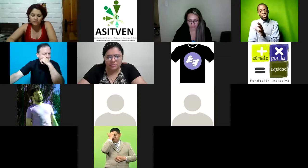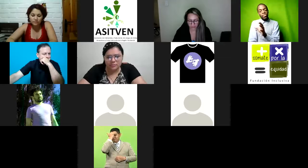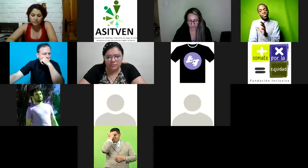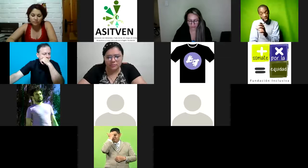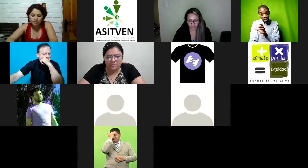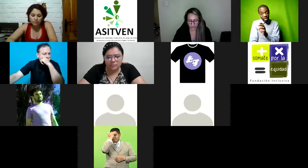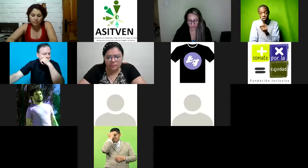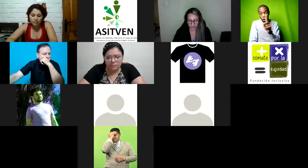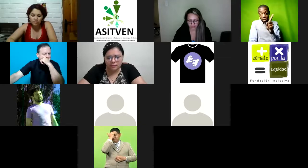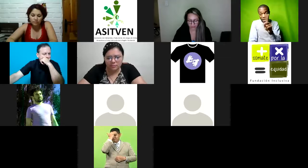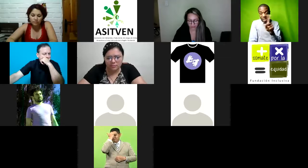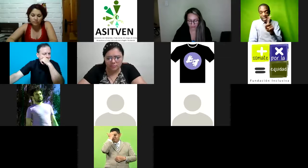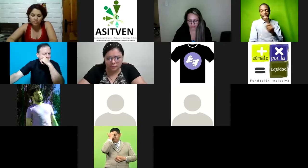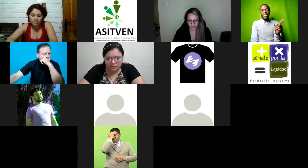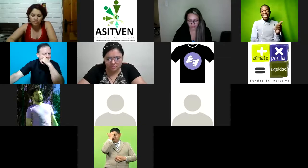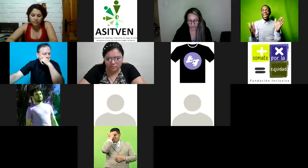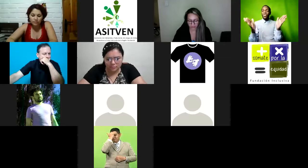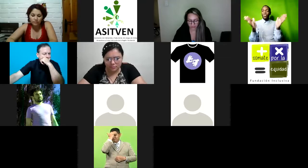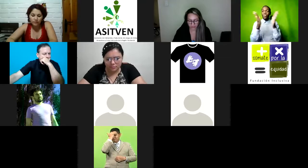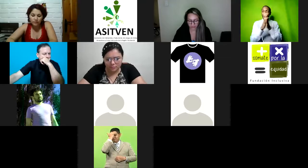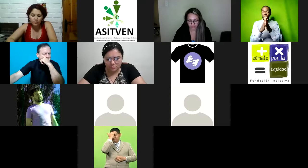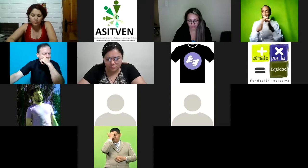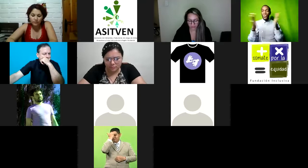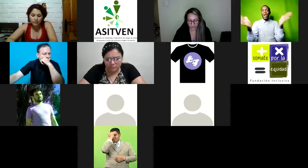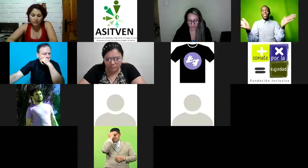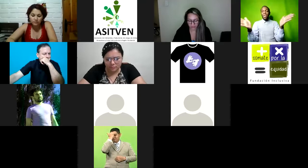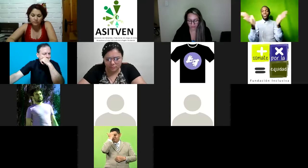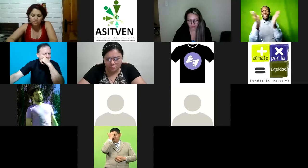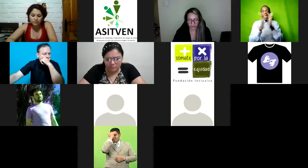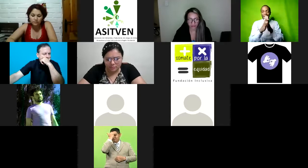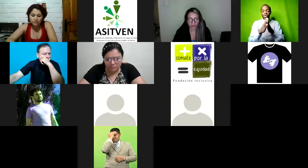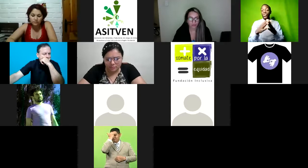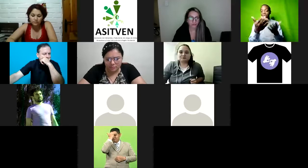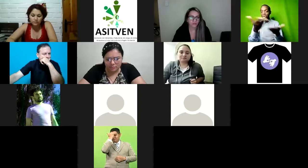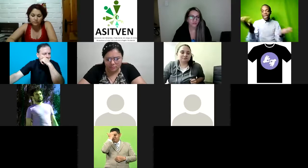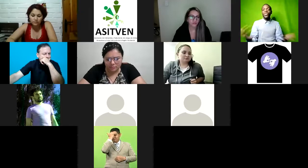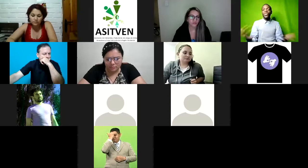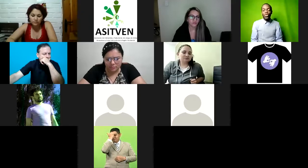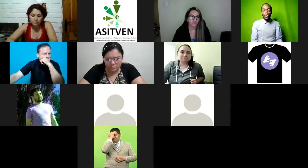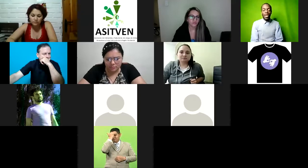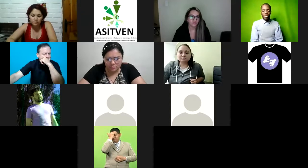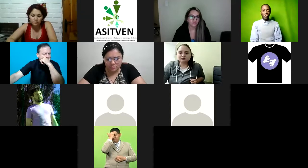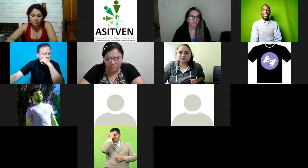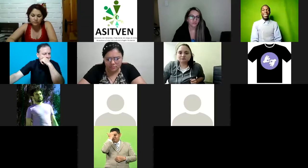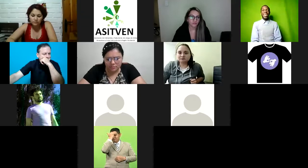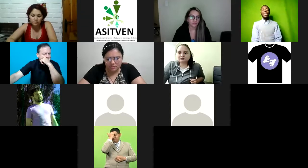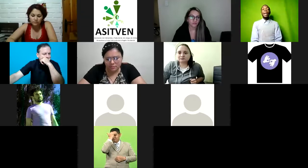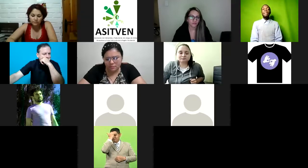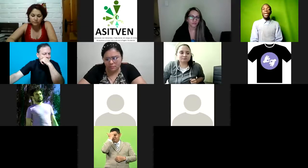interpretación, ¿sí? Son cosas distintas. Sí hay como un ánimo a juntar las dos cosas porque es que somos nosotros las dos